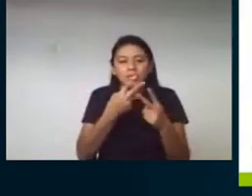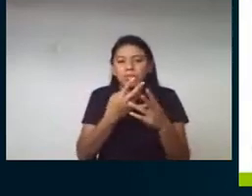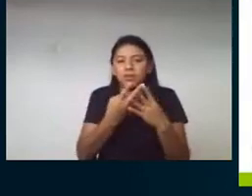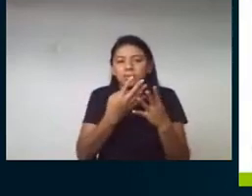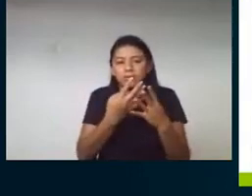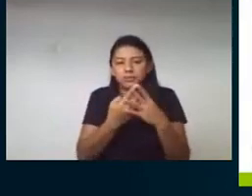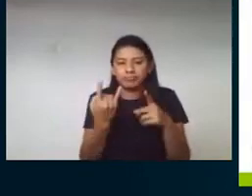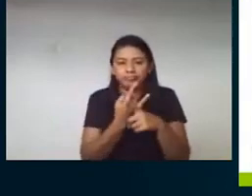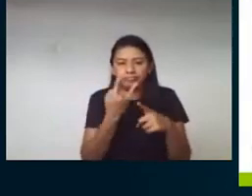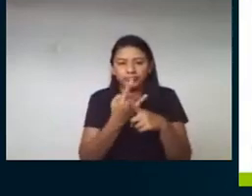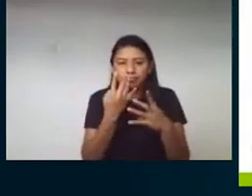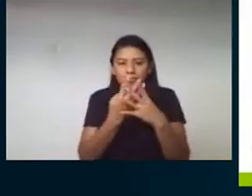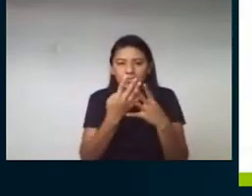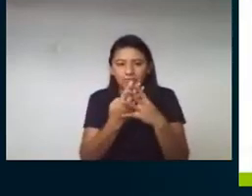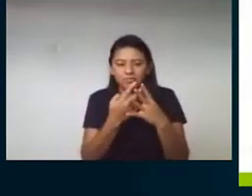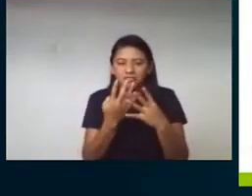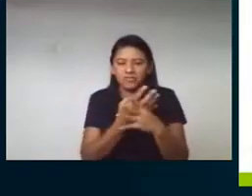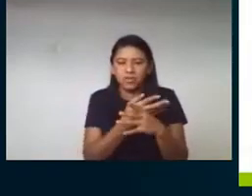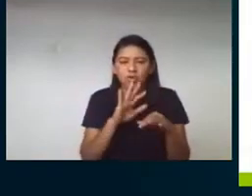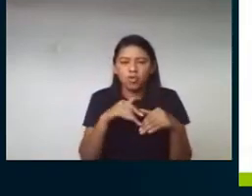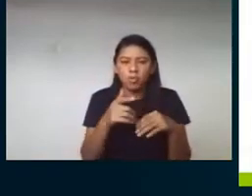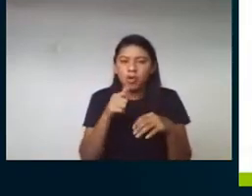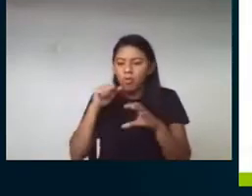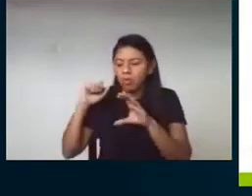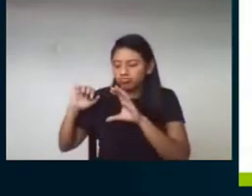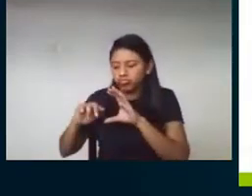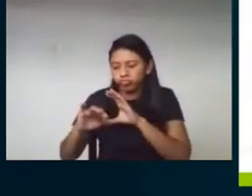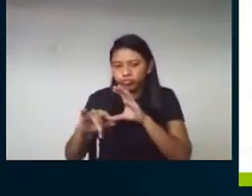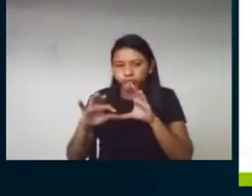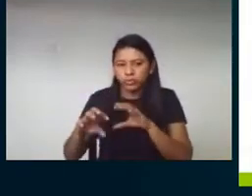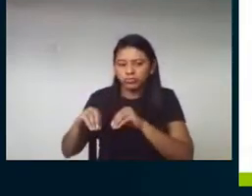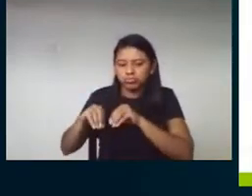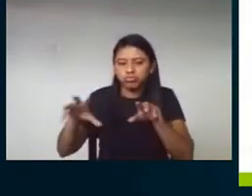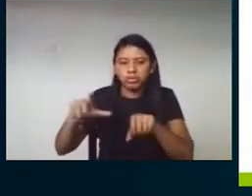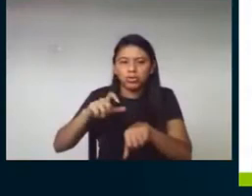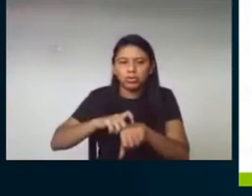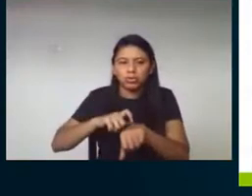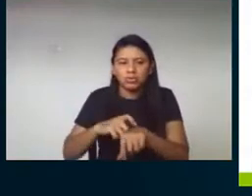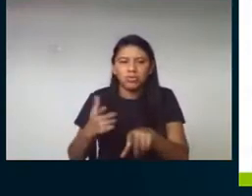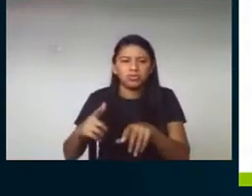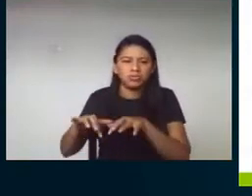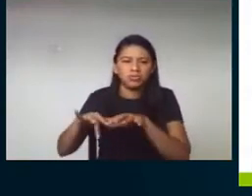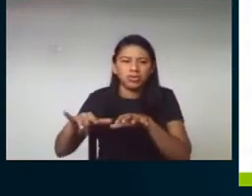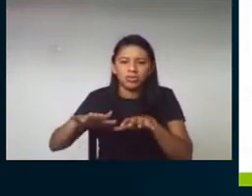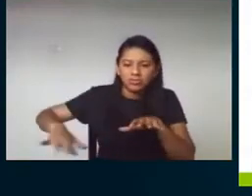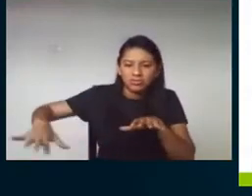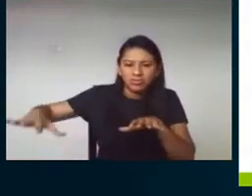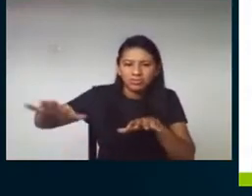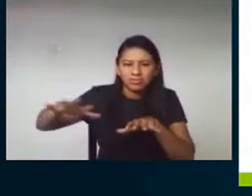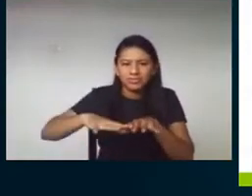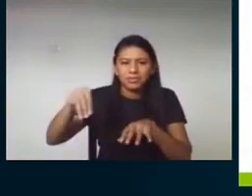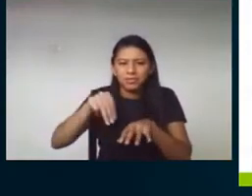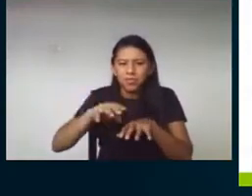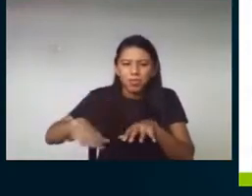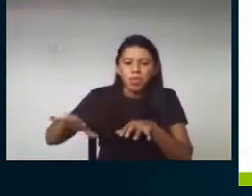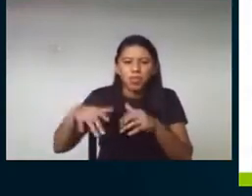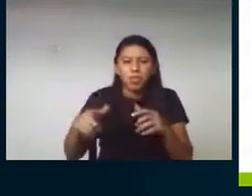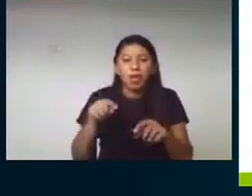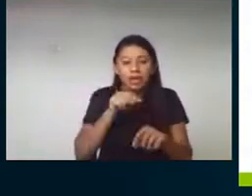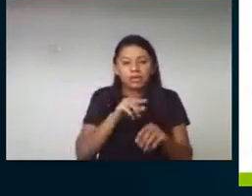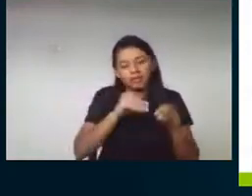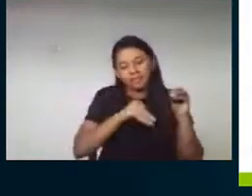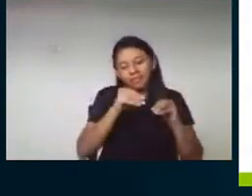del flujo de agua a lo largo de ese canal. Y aquí se puede, por ejemplo, también implementar estrategias de alta tecnología como el uso de